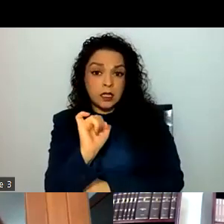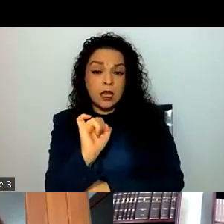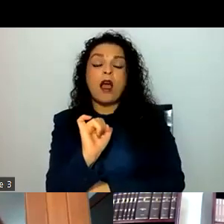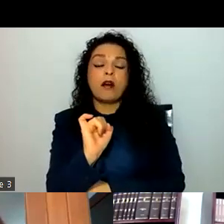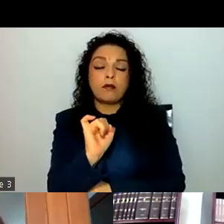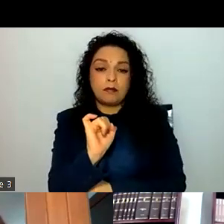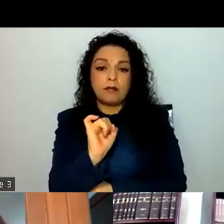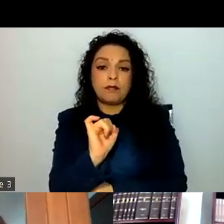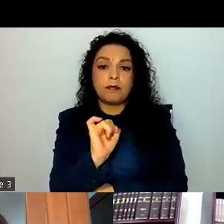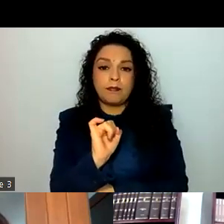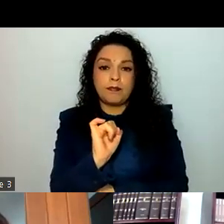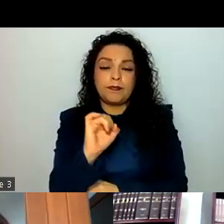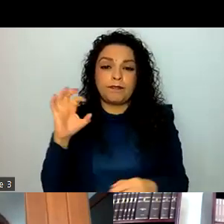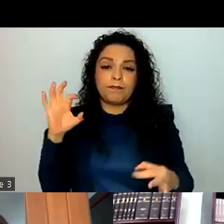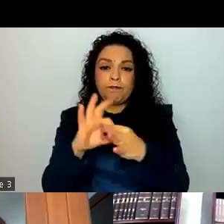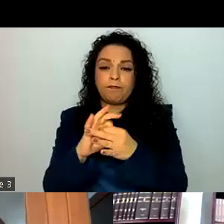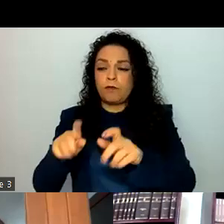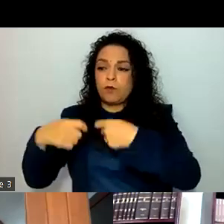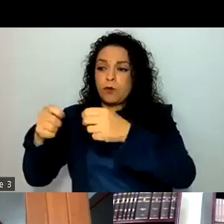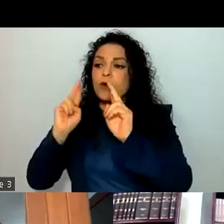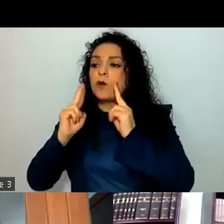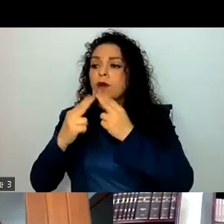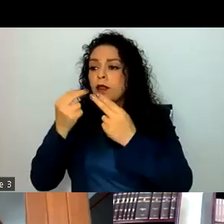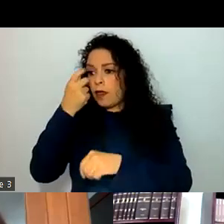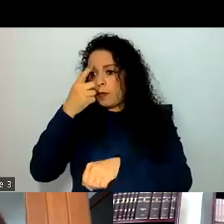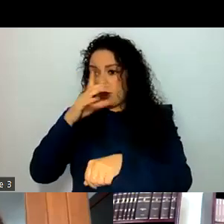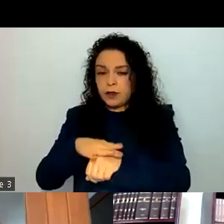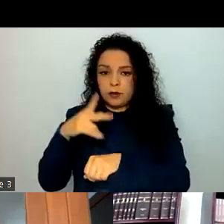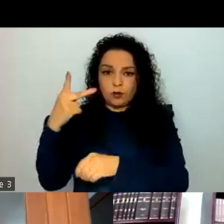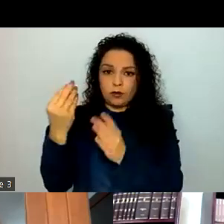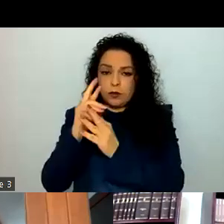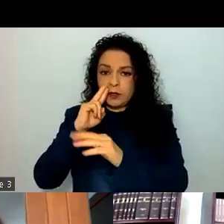responsabilidad administrativa que corresponda.